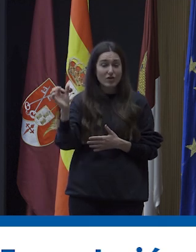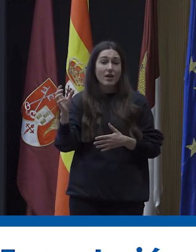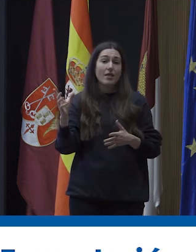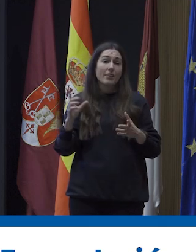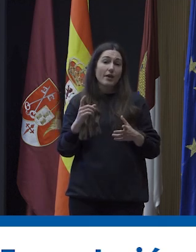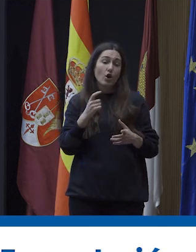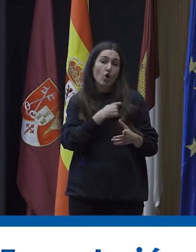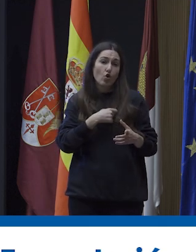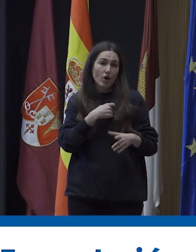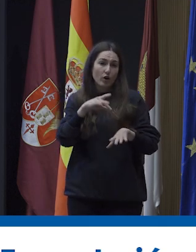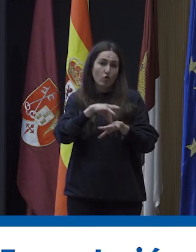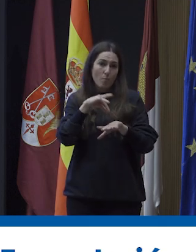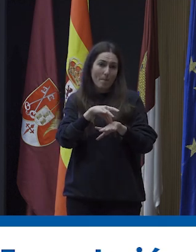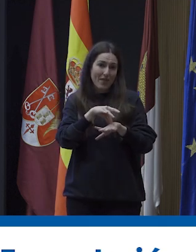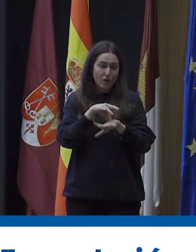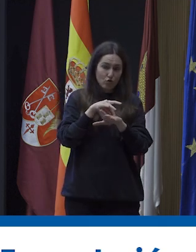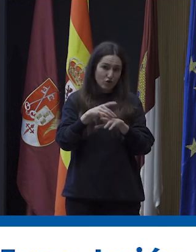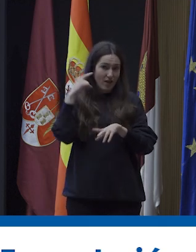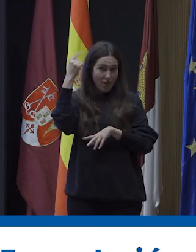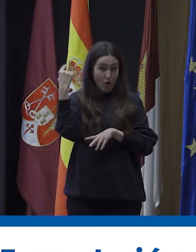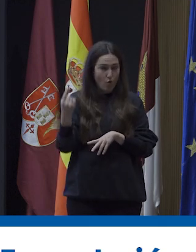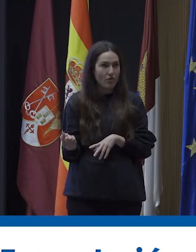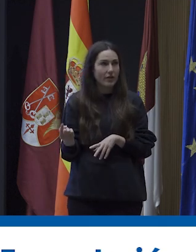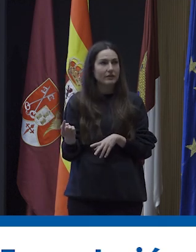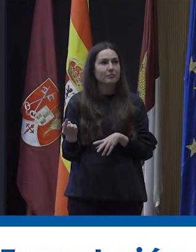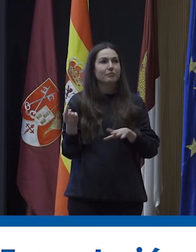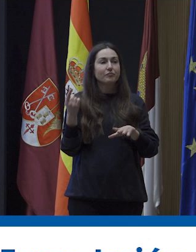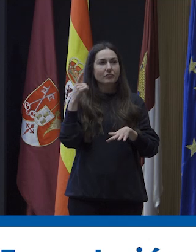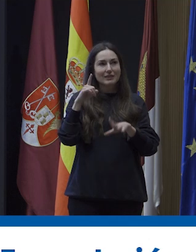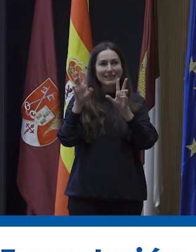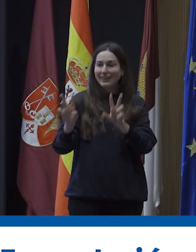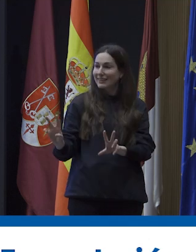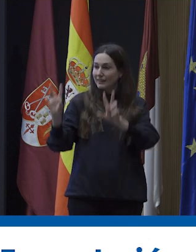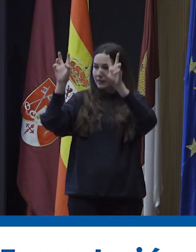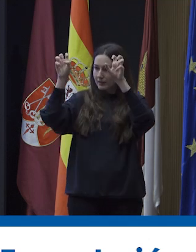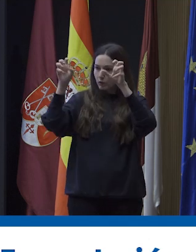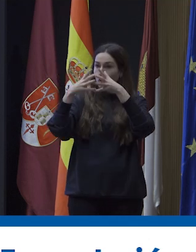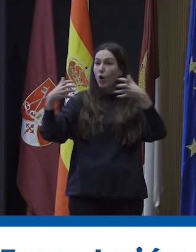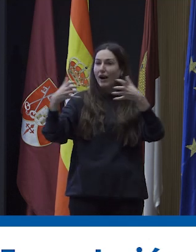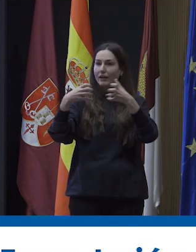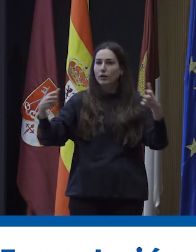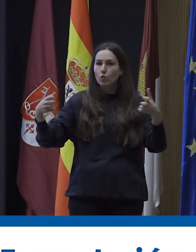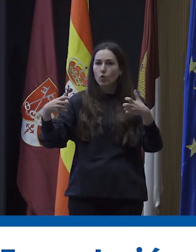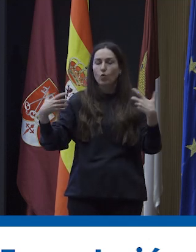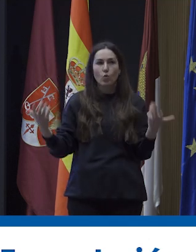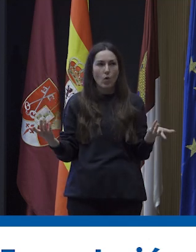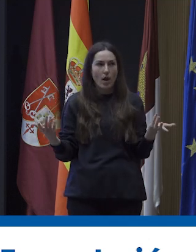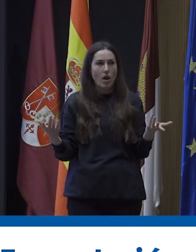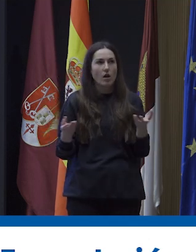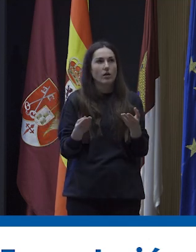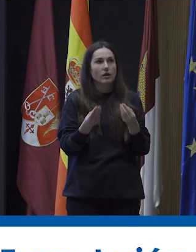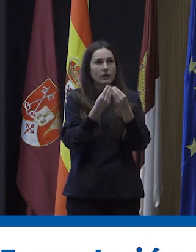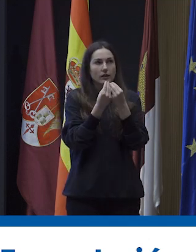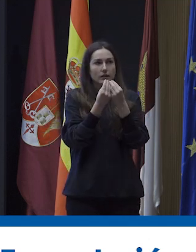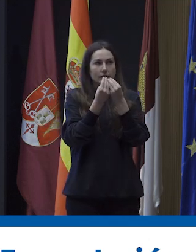del siglo XVIII. Y vale la pena, el título del artículo es un relato de